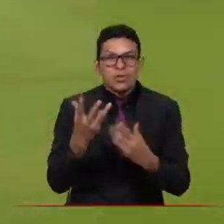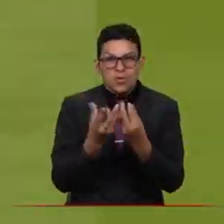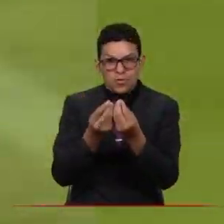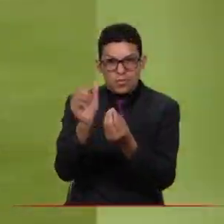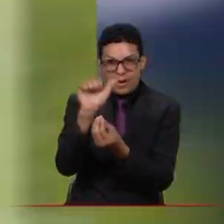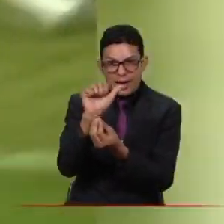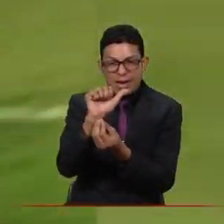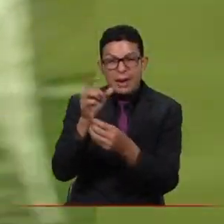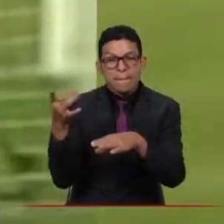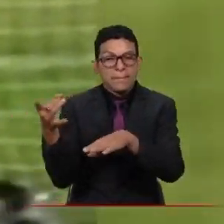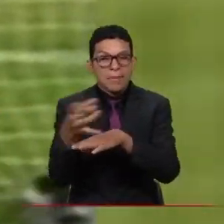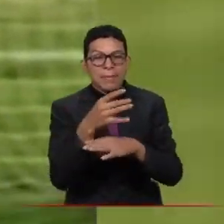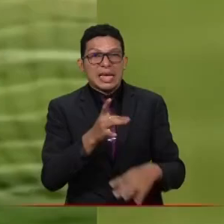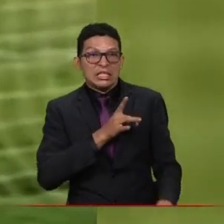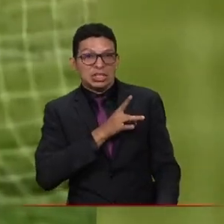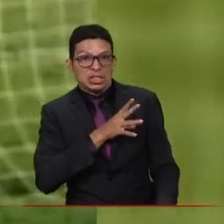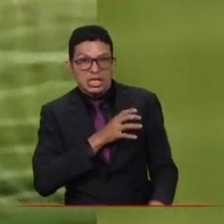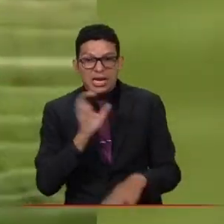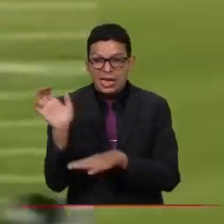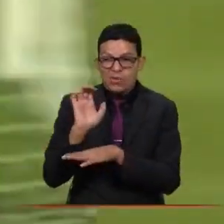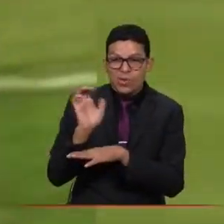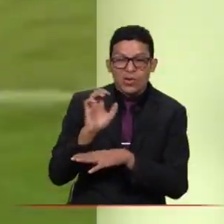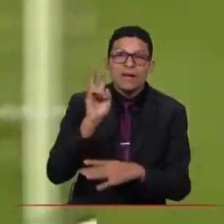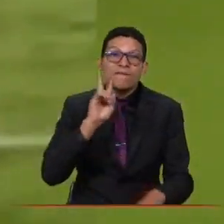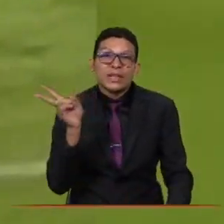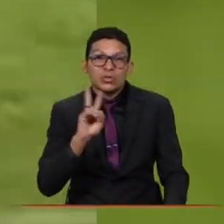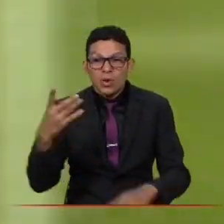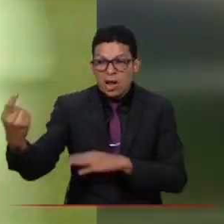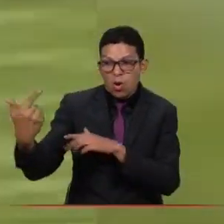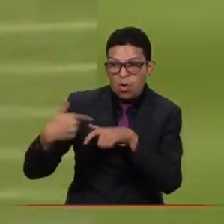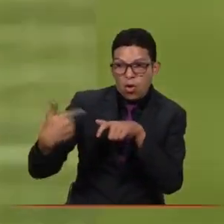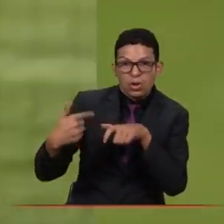Chile, Ecuador y Venezuela sin recibir goles.